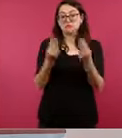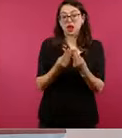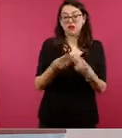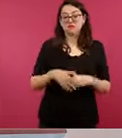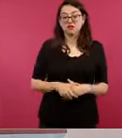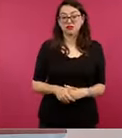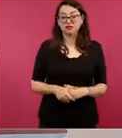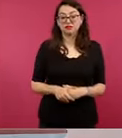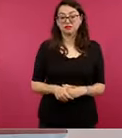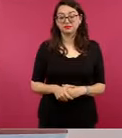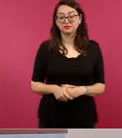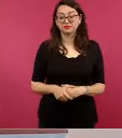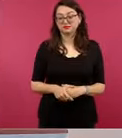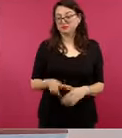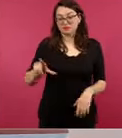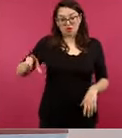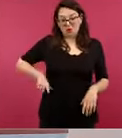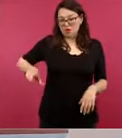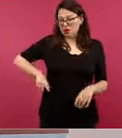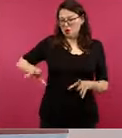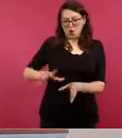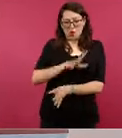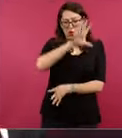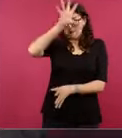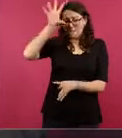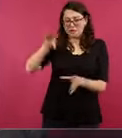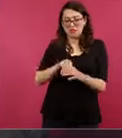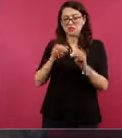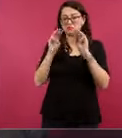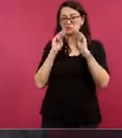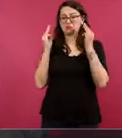Estaba tomado el gobierno.